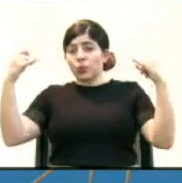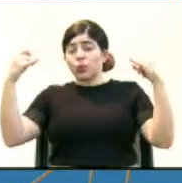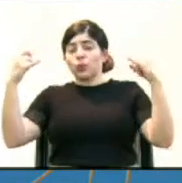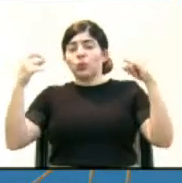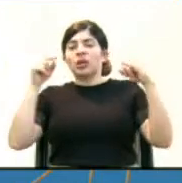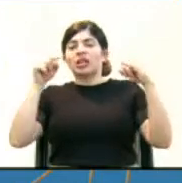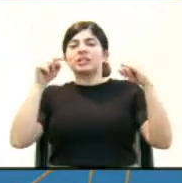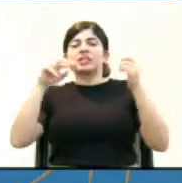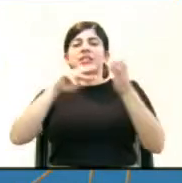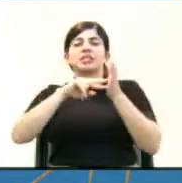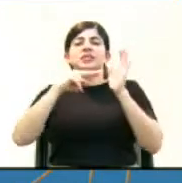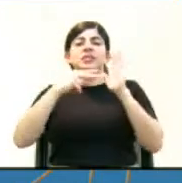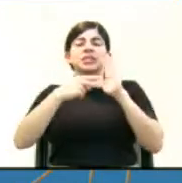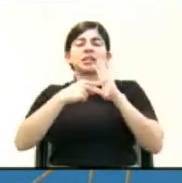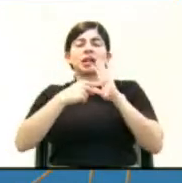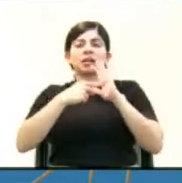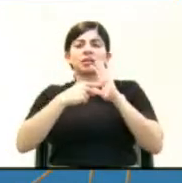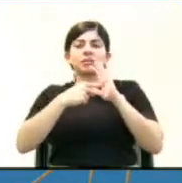número de